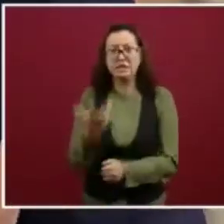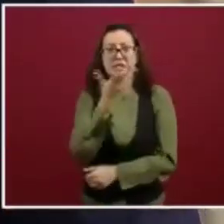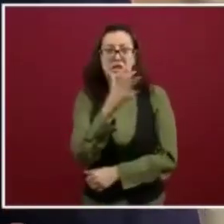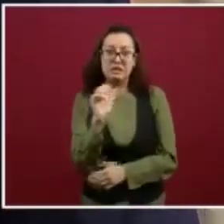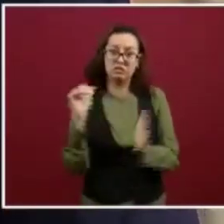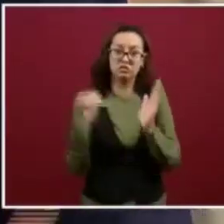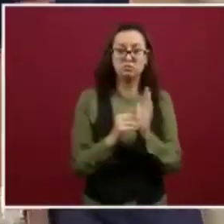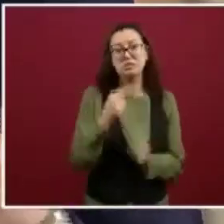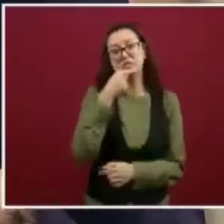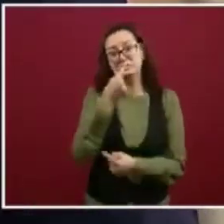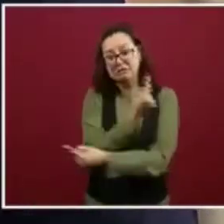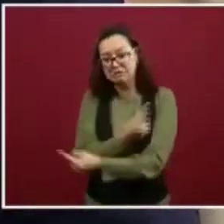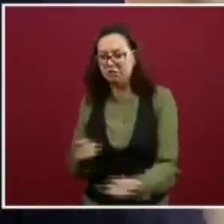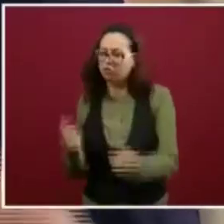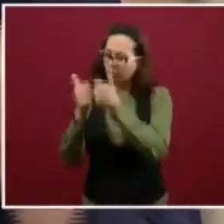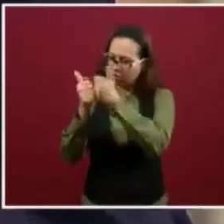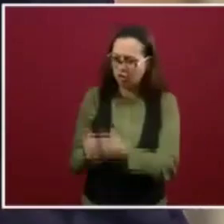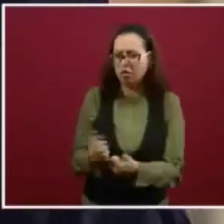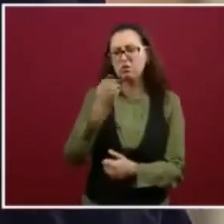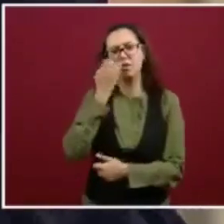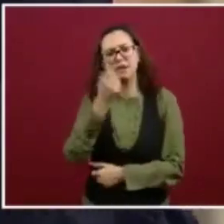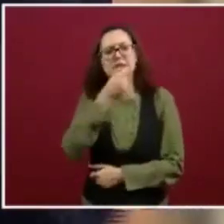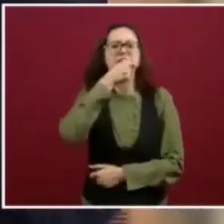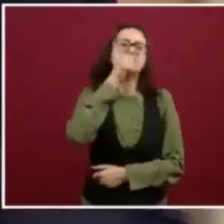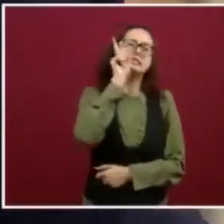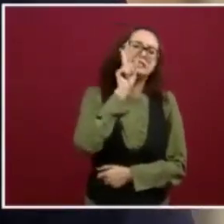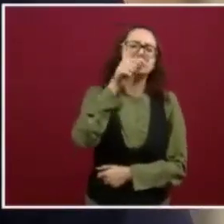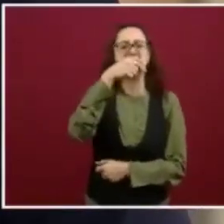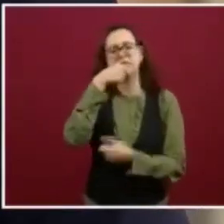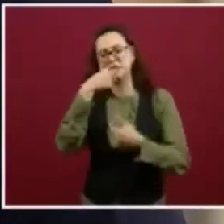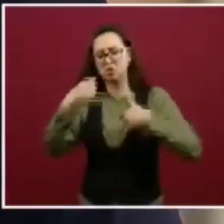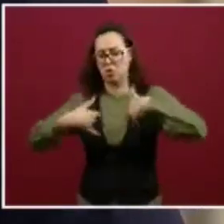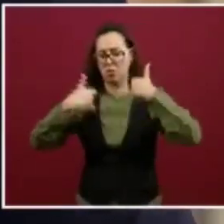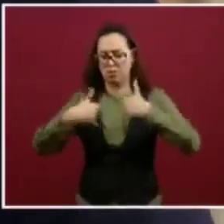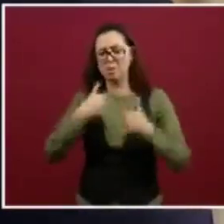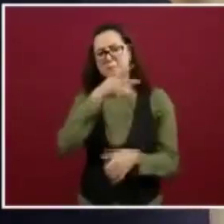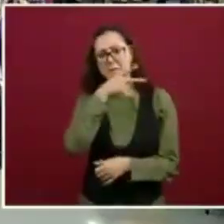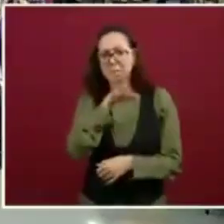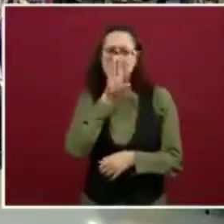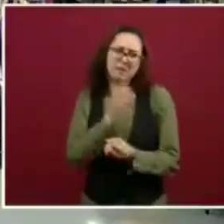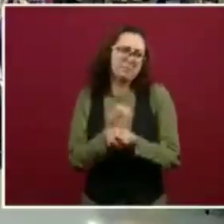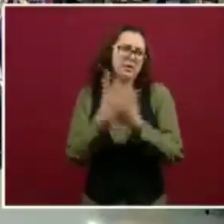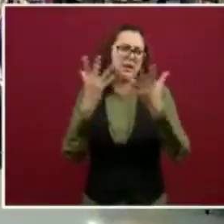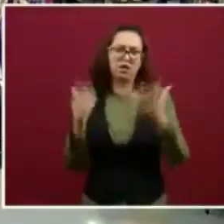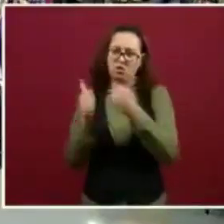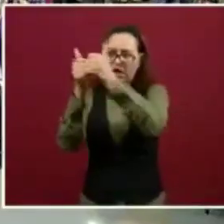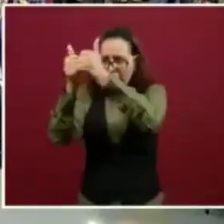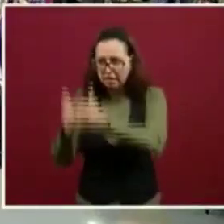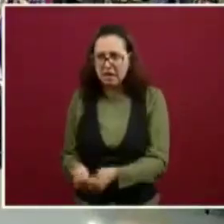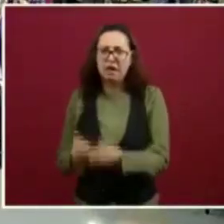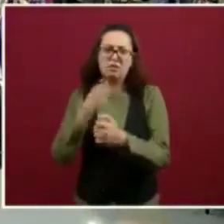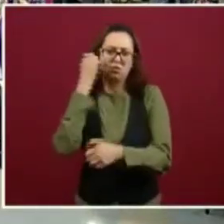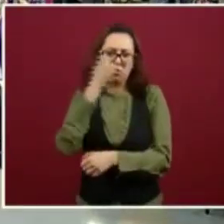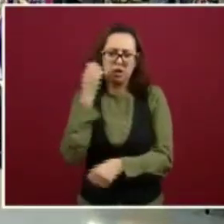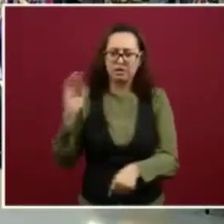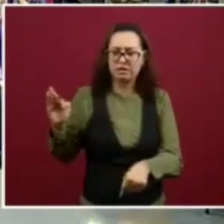500,000 niños? Y eso quiere decir niños, niñas, adolescentes y sus papás, ¿verdad? Obviamente. ¿Cómo se